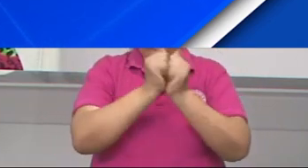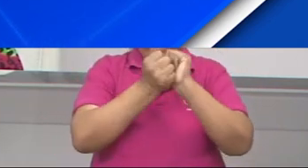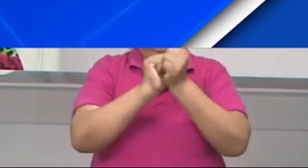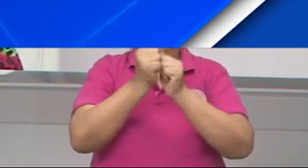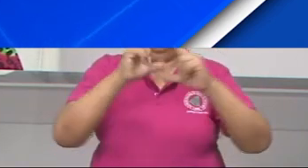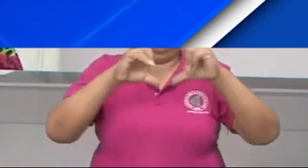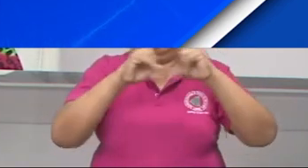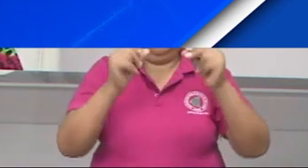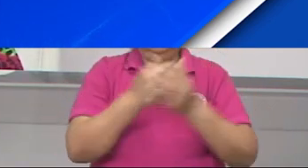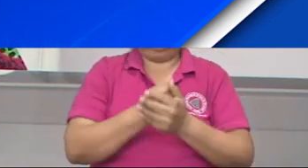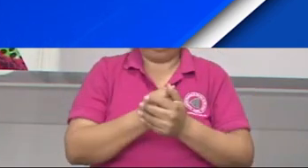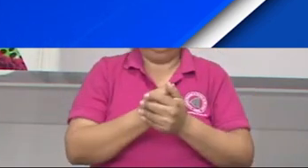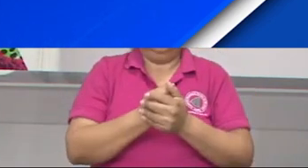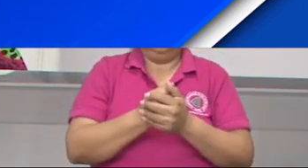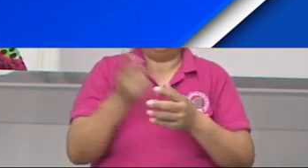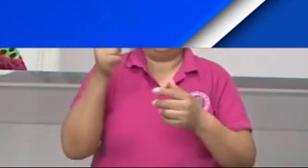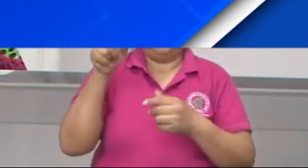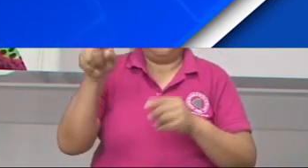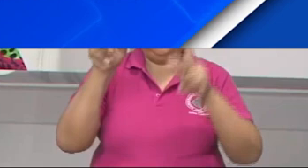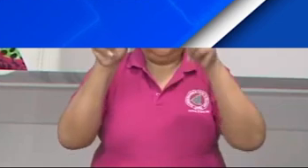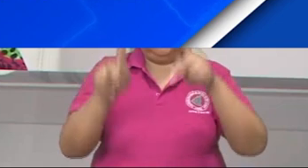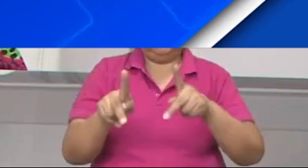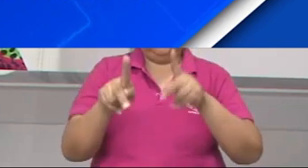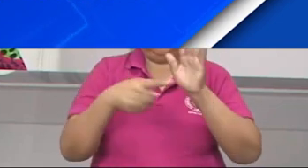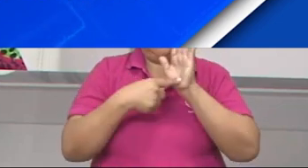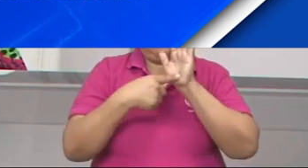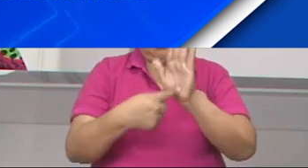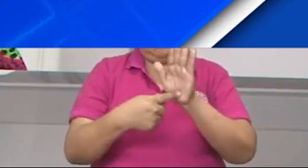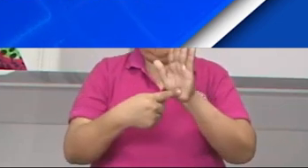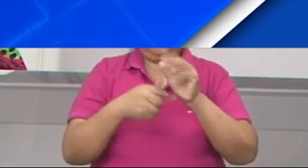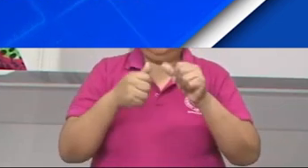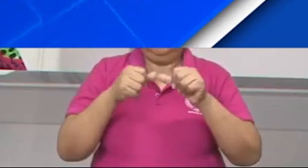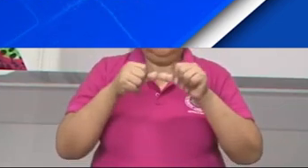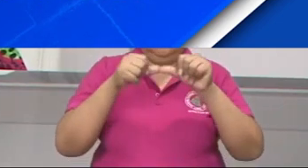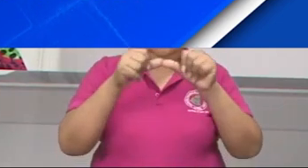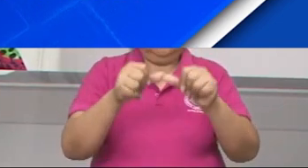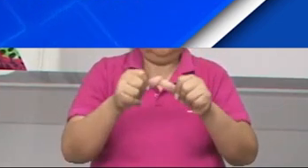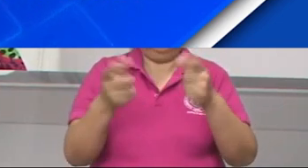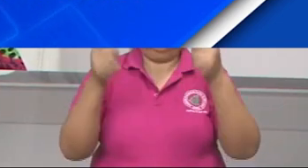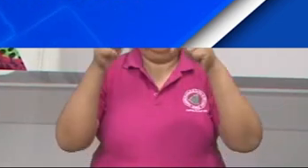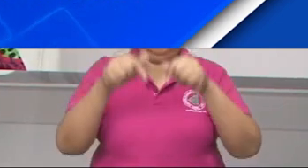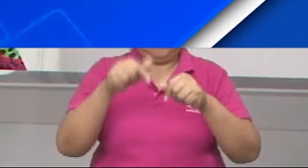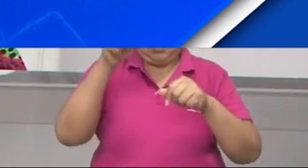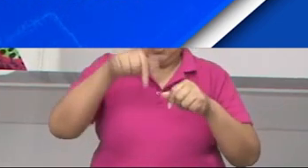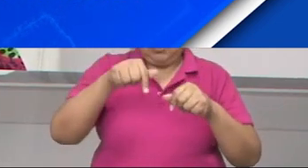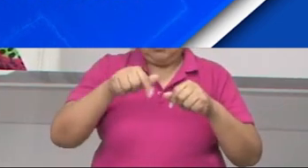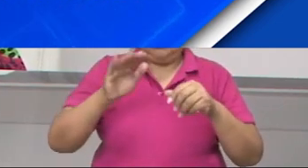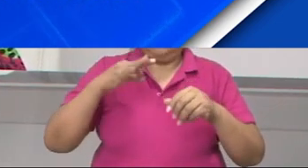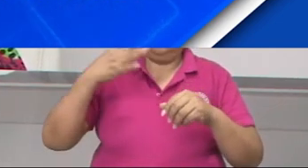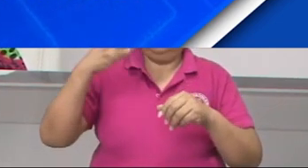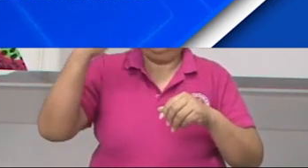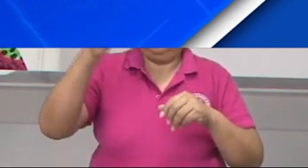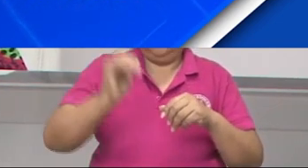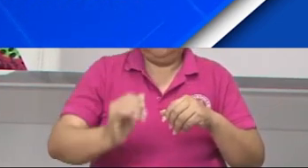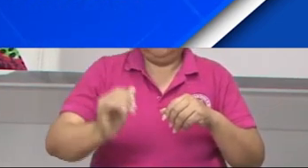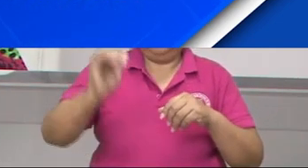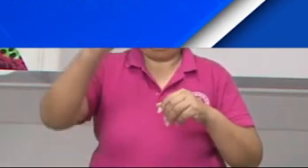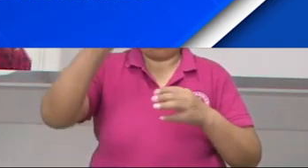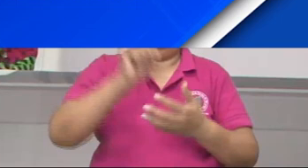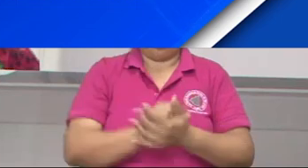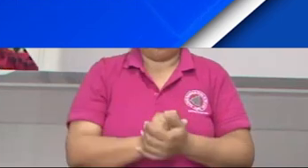nicaragüense, siendo un ejemplo a seguir para estas y las futuras